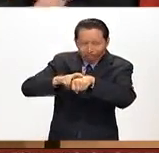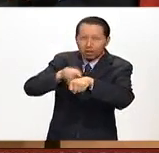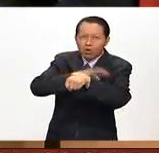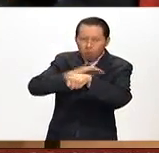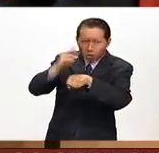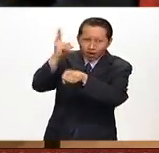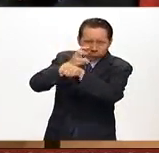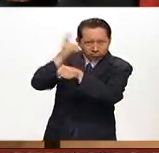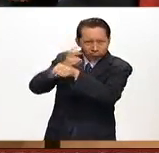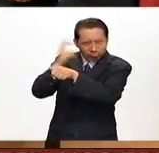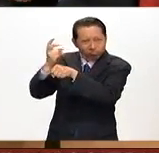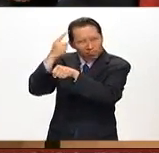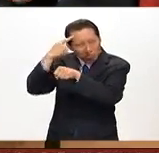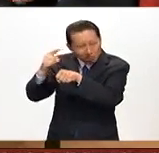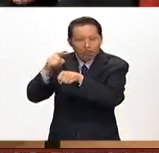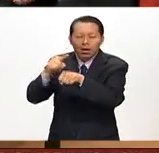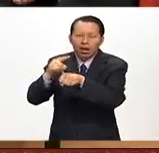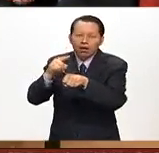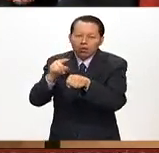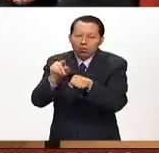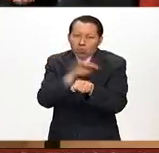turismo nacional? ¿Cuáles son esas